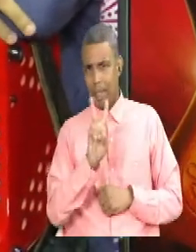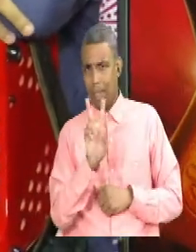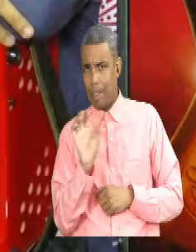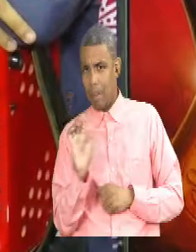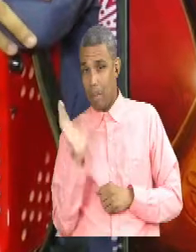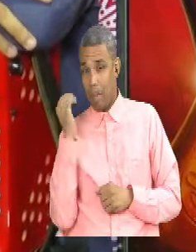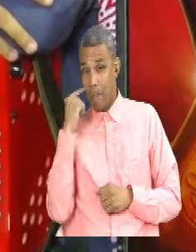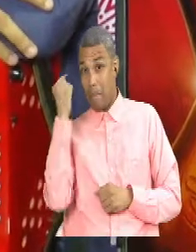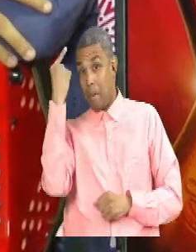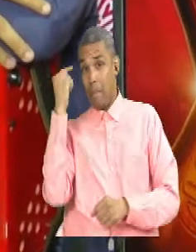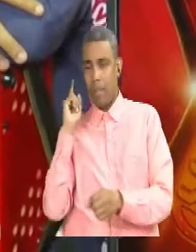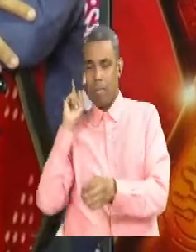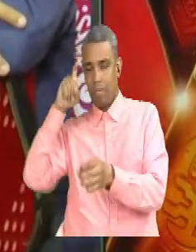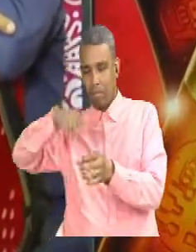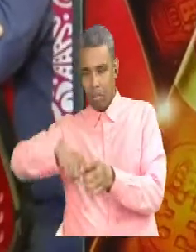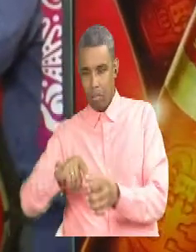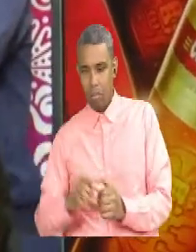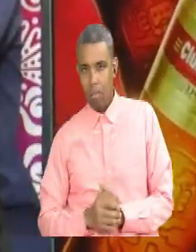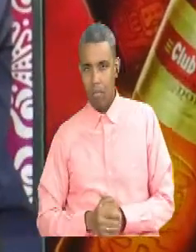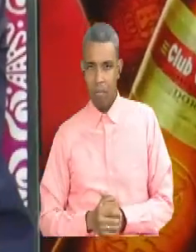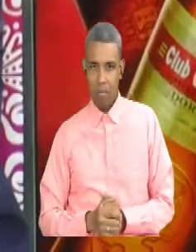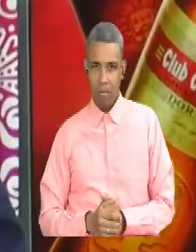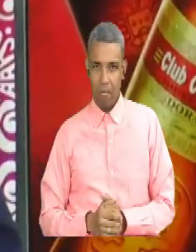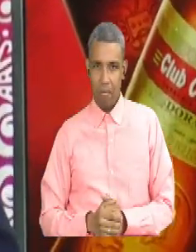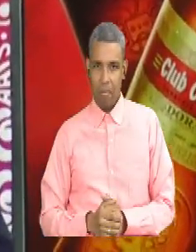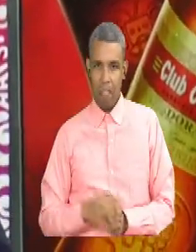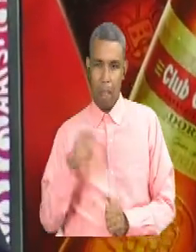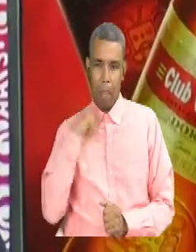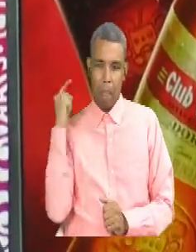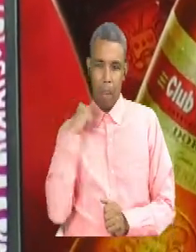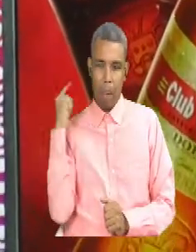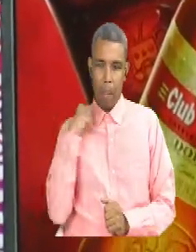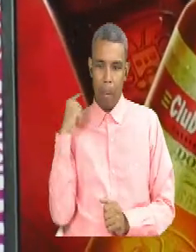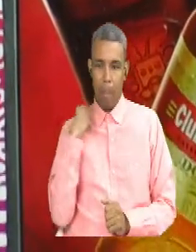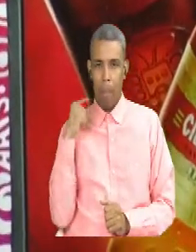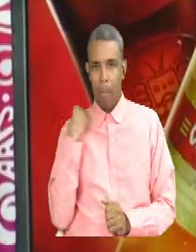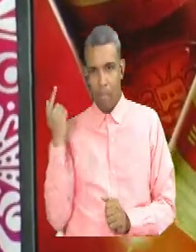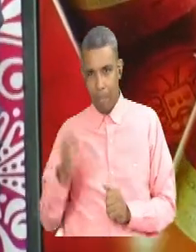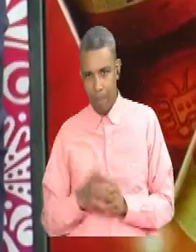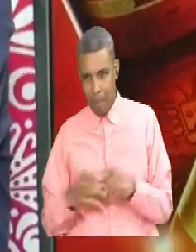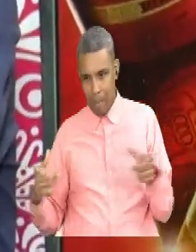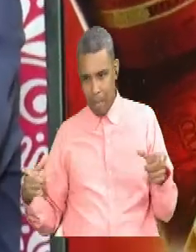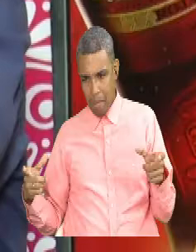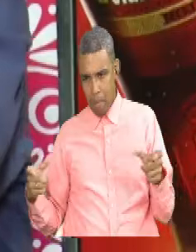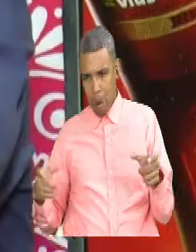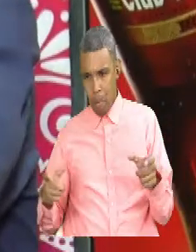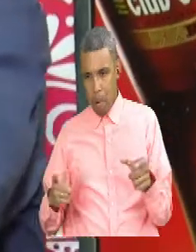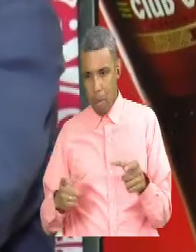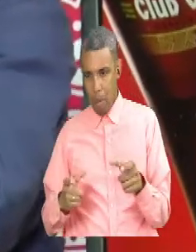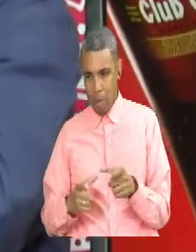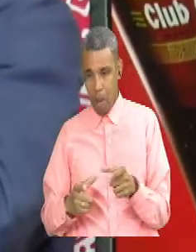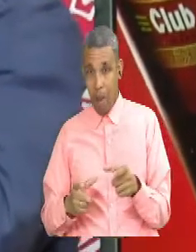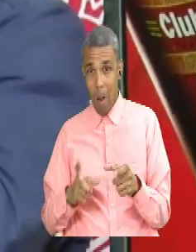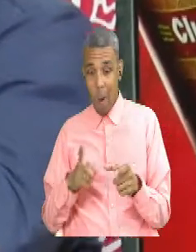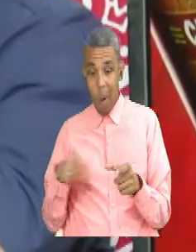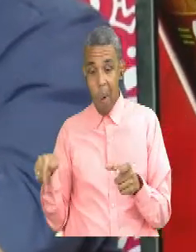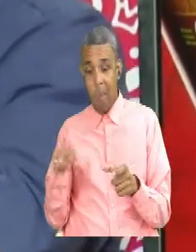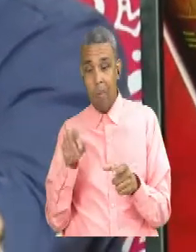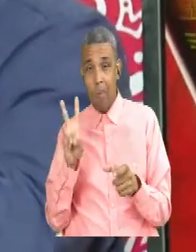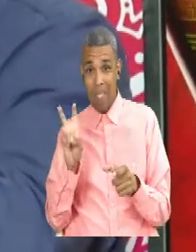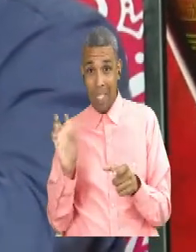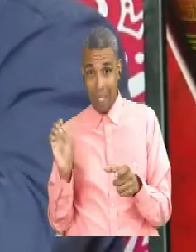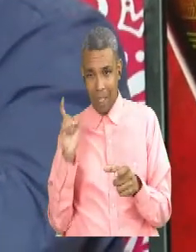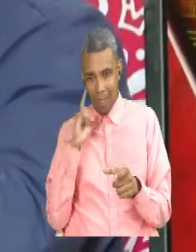primer festival. Me presenté luego en, ¿cómo es?, en el de Cantagallo.